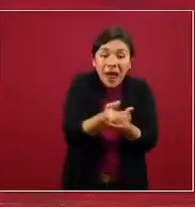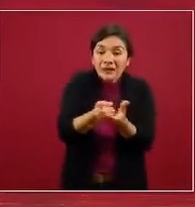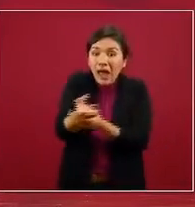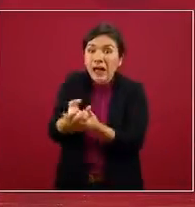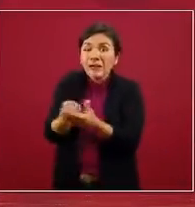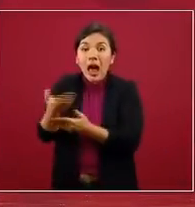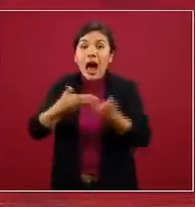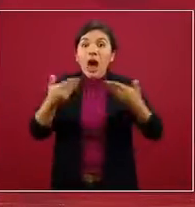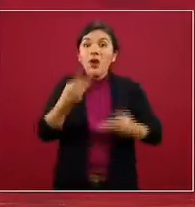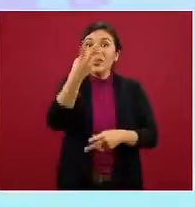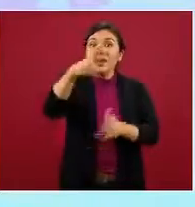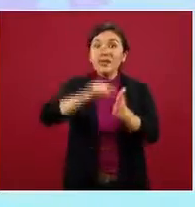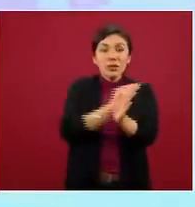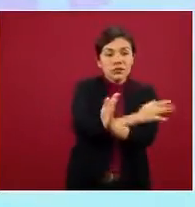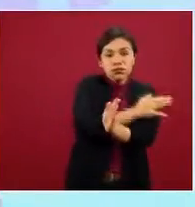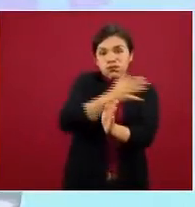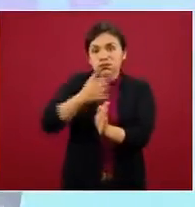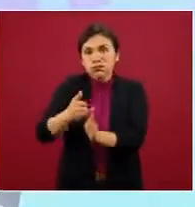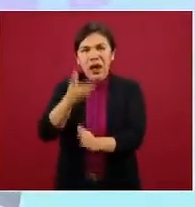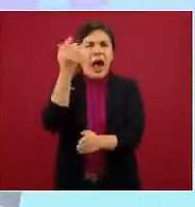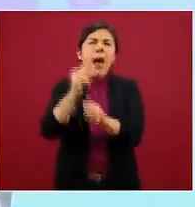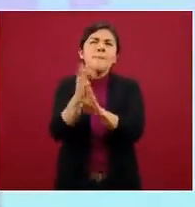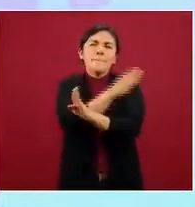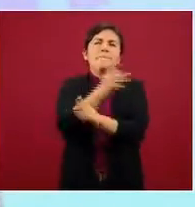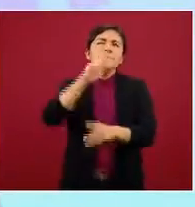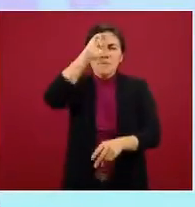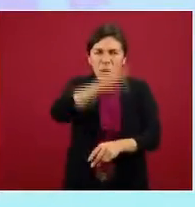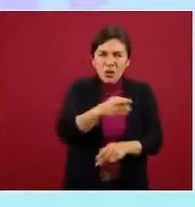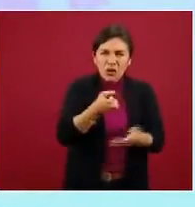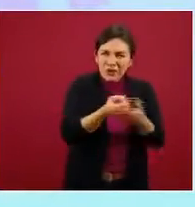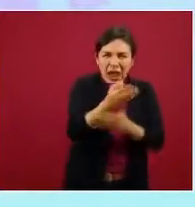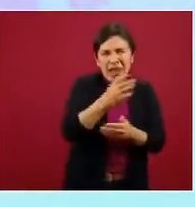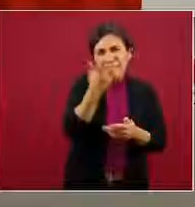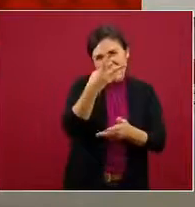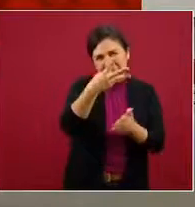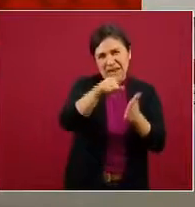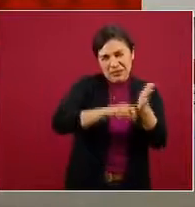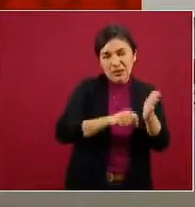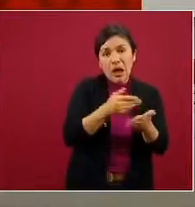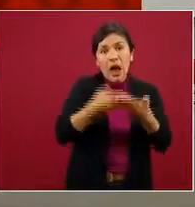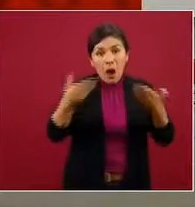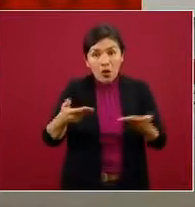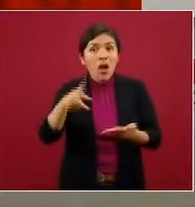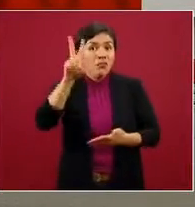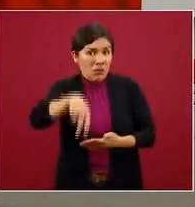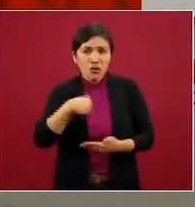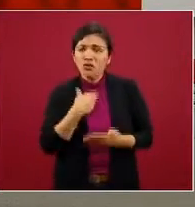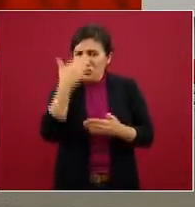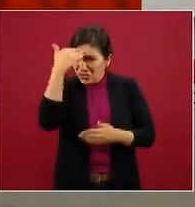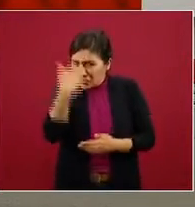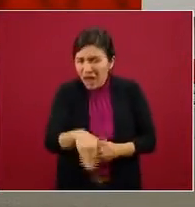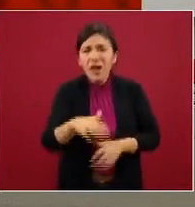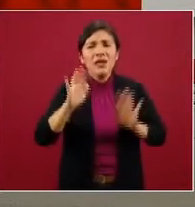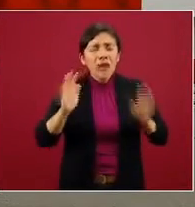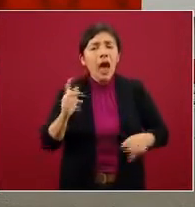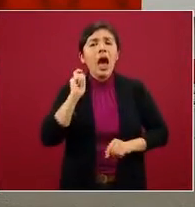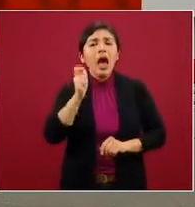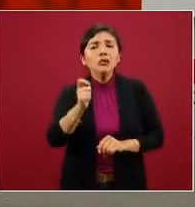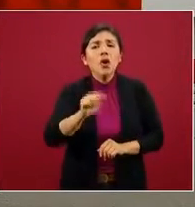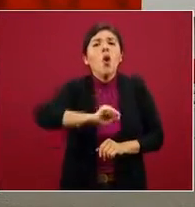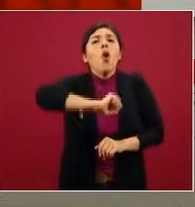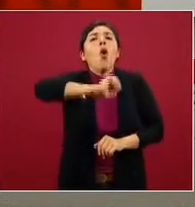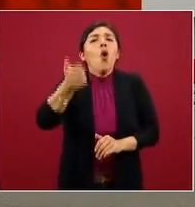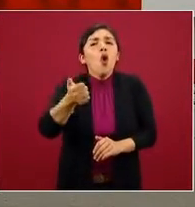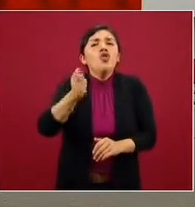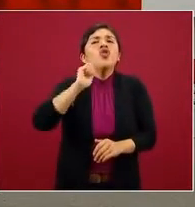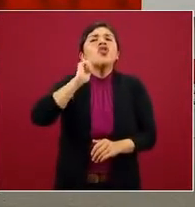3 meses después de que se restringieron estas cosas, existe el reconocimiento, que lo hemos tenido desde el inicio, del otro